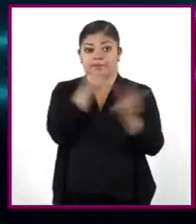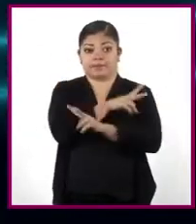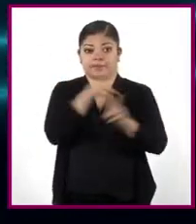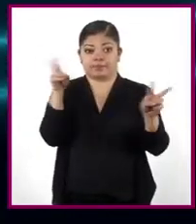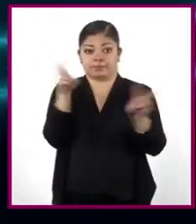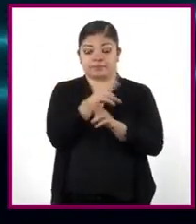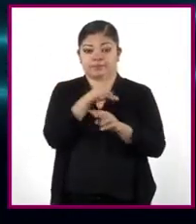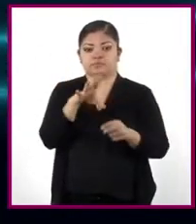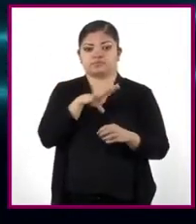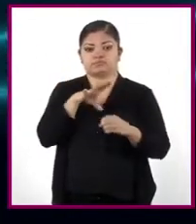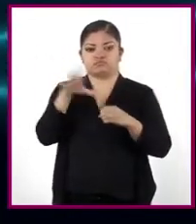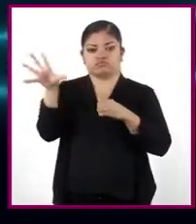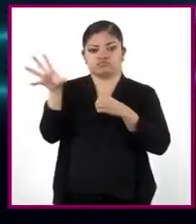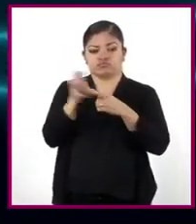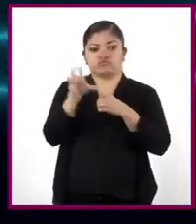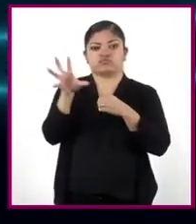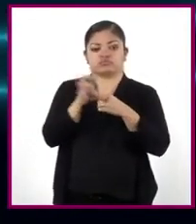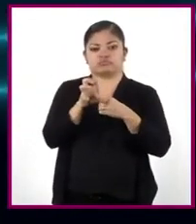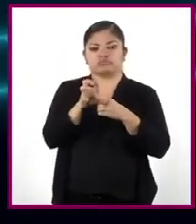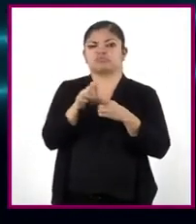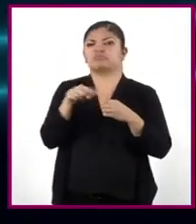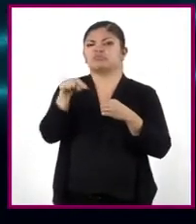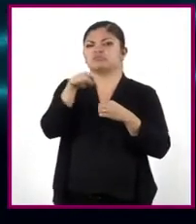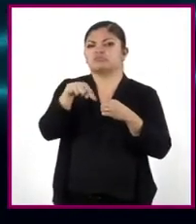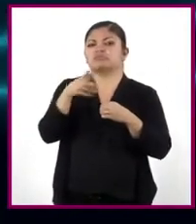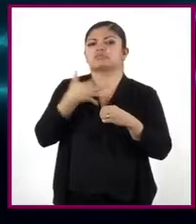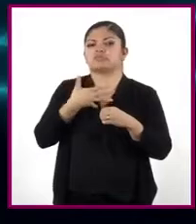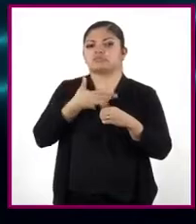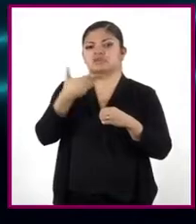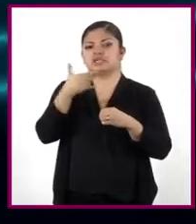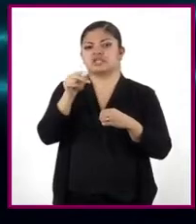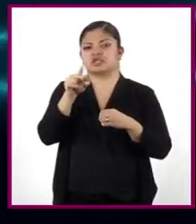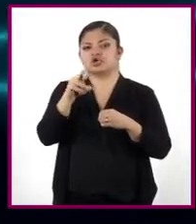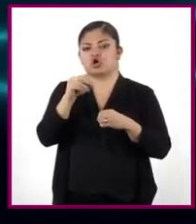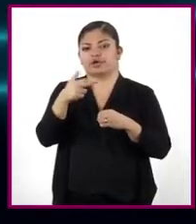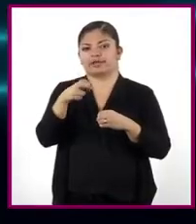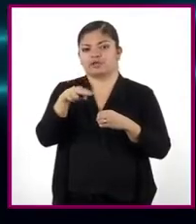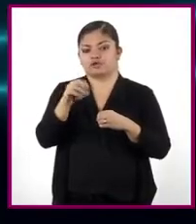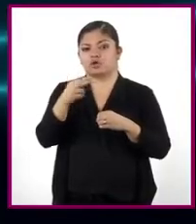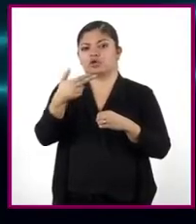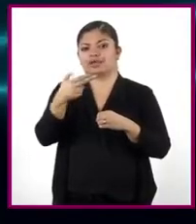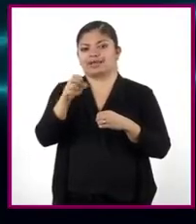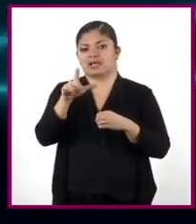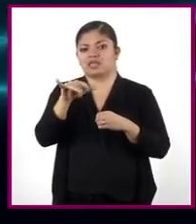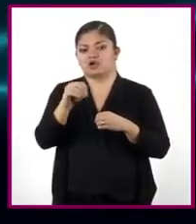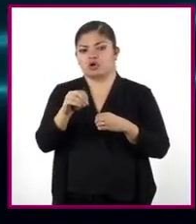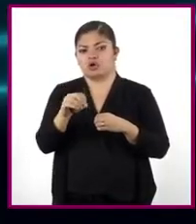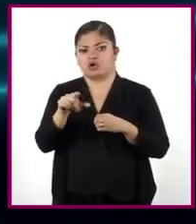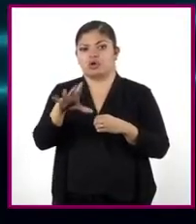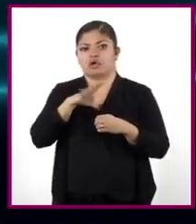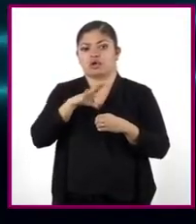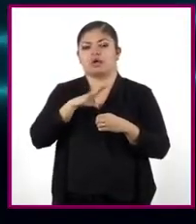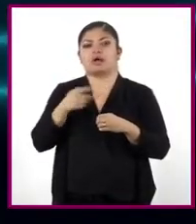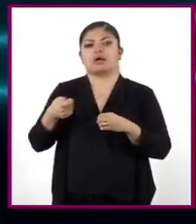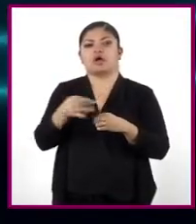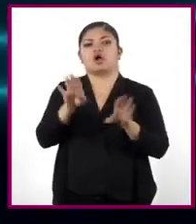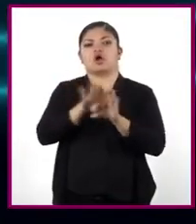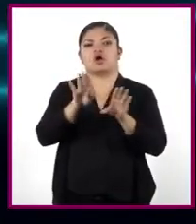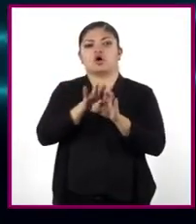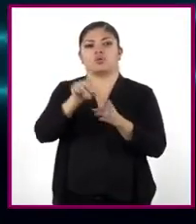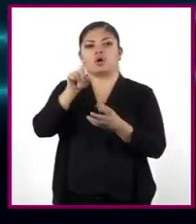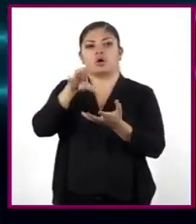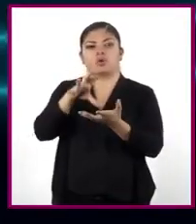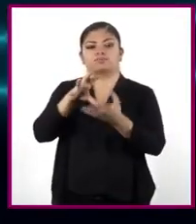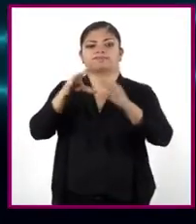gas magnetizado compuesto principalmente de hidrógeno y helio ionizados en estado de plasma, que emanan del